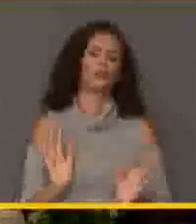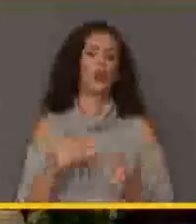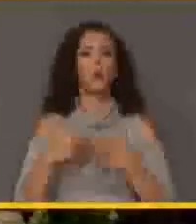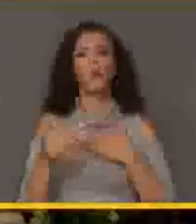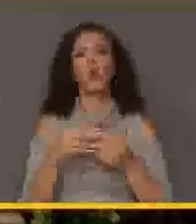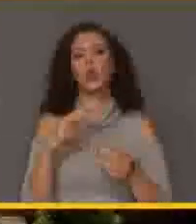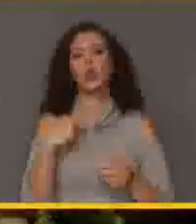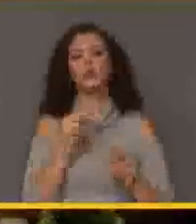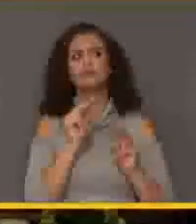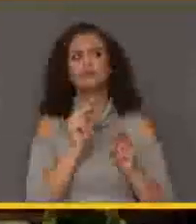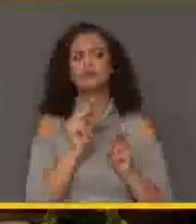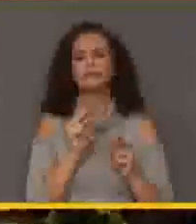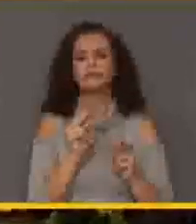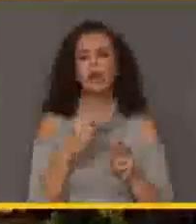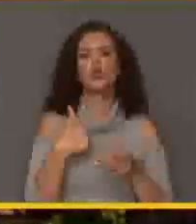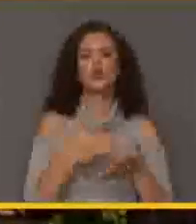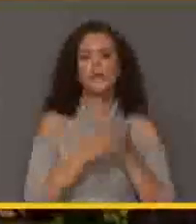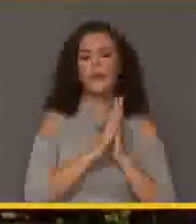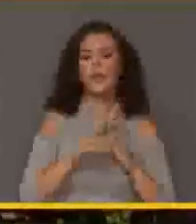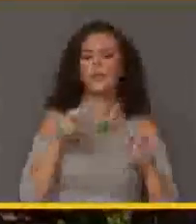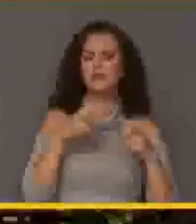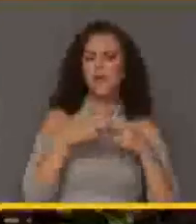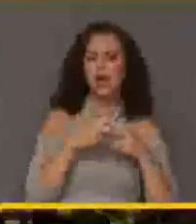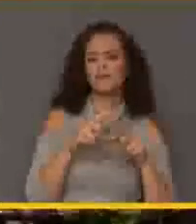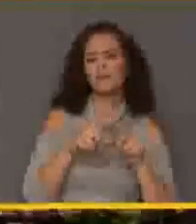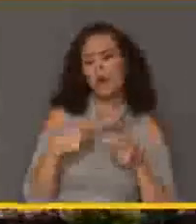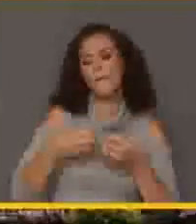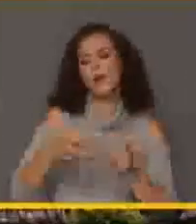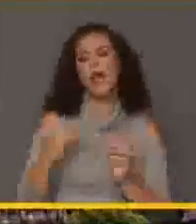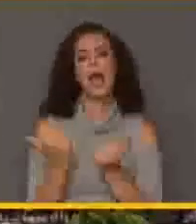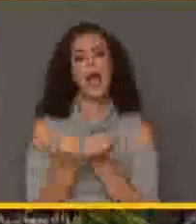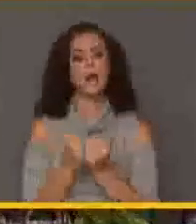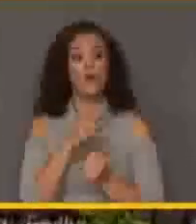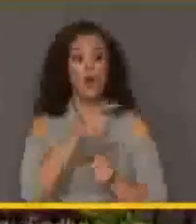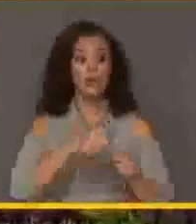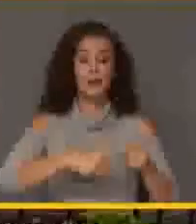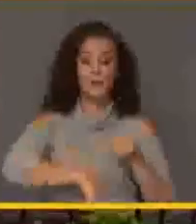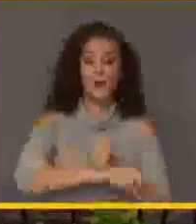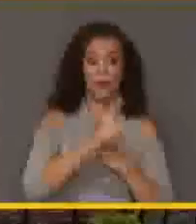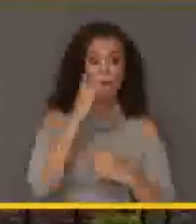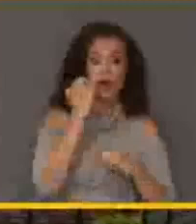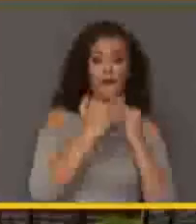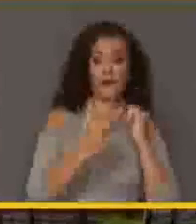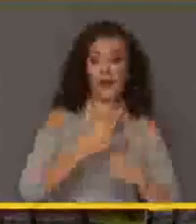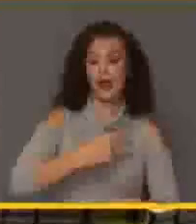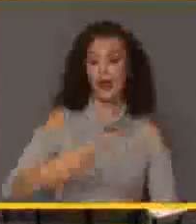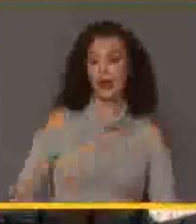estuve pendiente y perdí las entradas, perdí el cupo. Con este partido ya para la final contra Heredia,